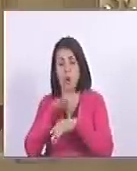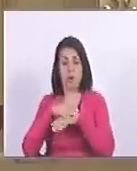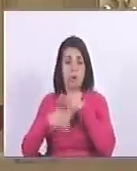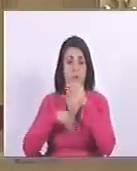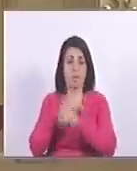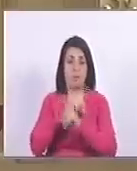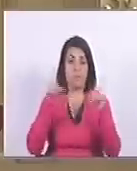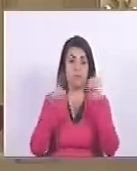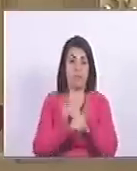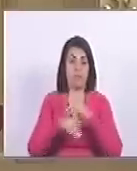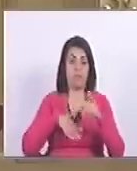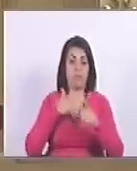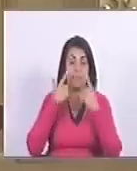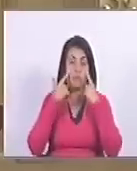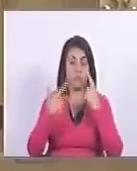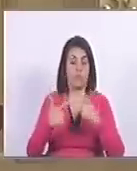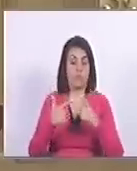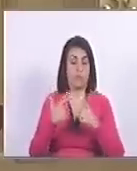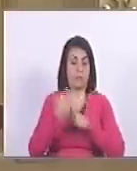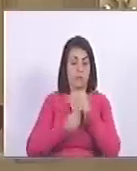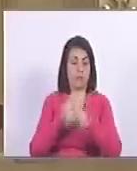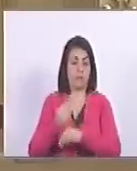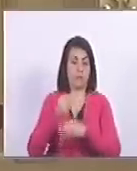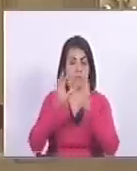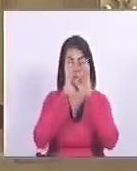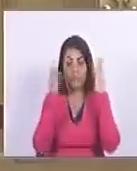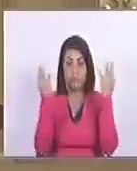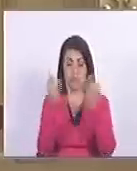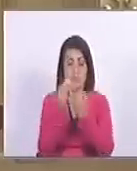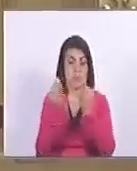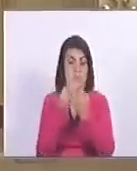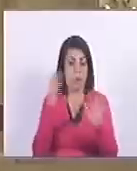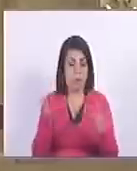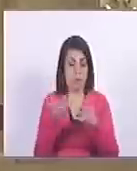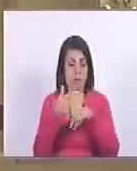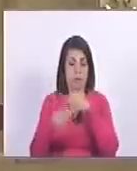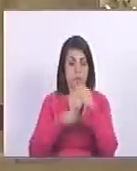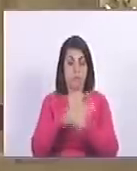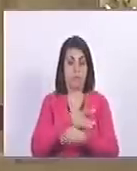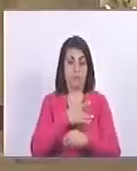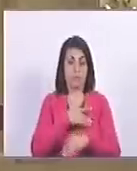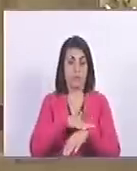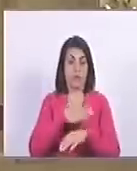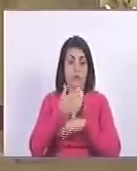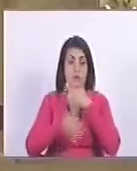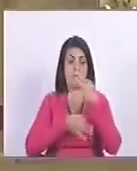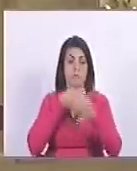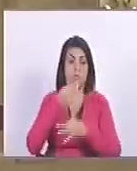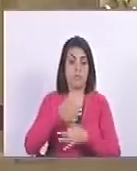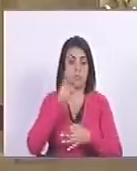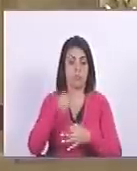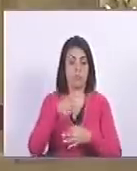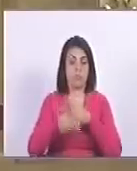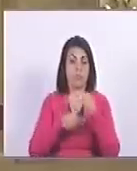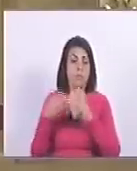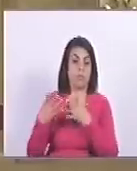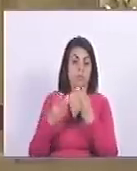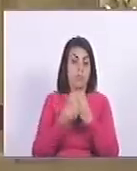transformando positivamente a las familias de los coralistas, estimulando la sensibilidad, fomentando la inclusión social,